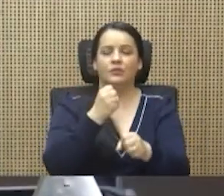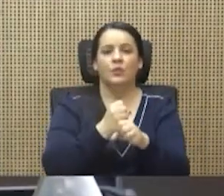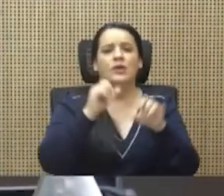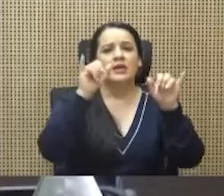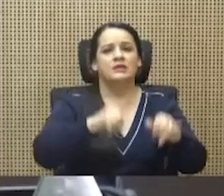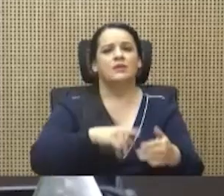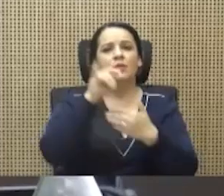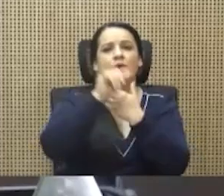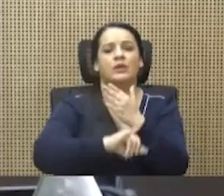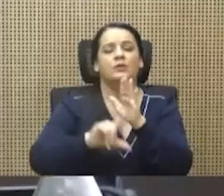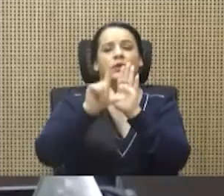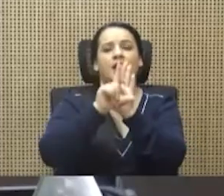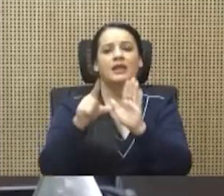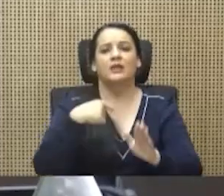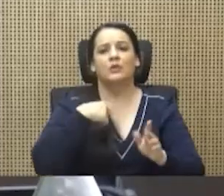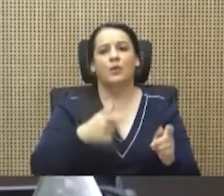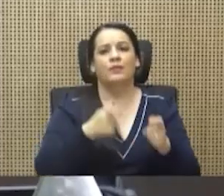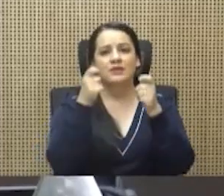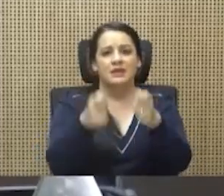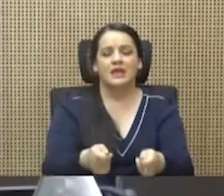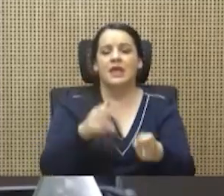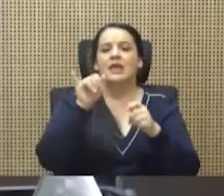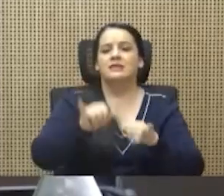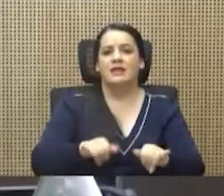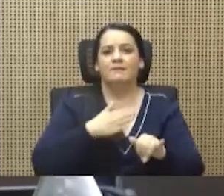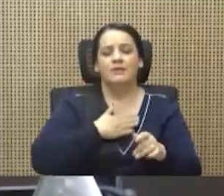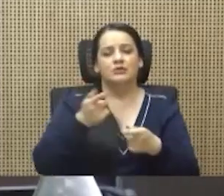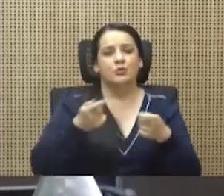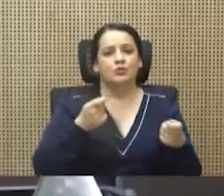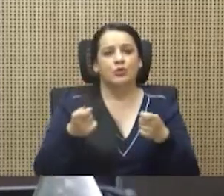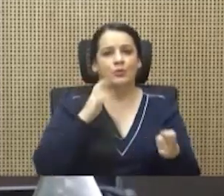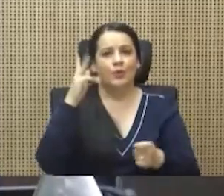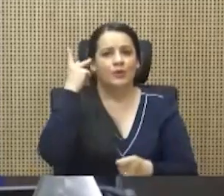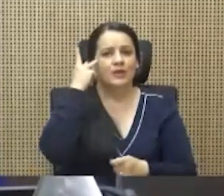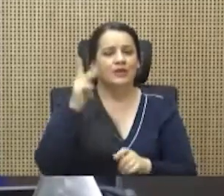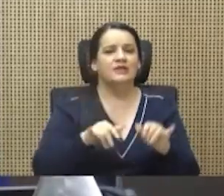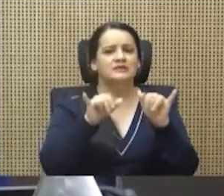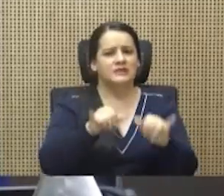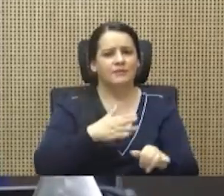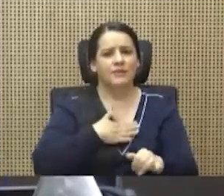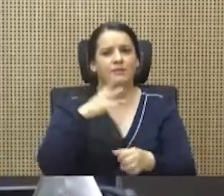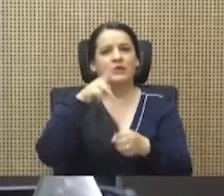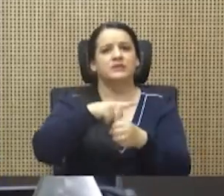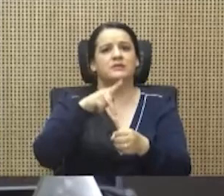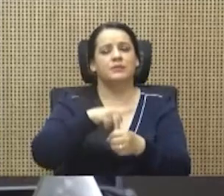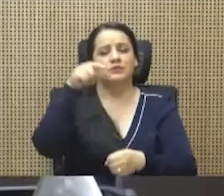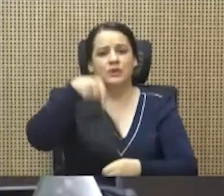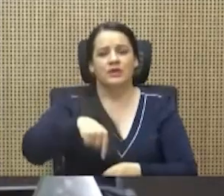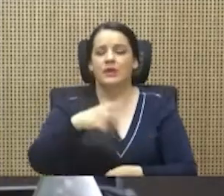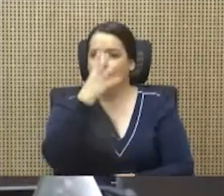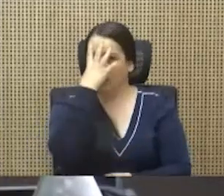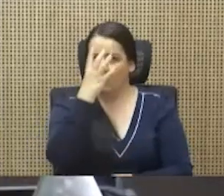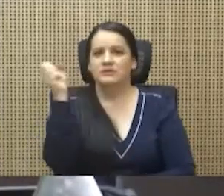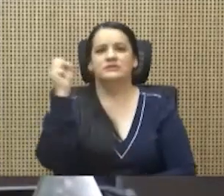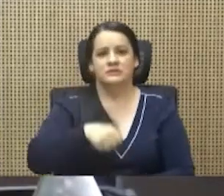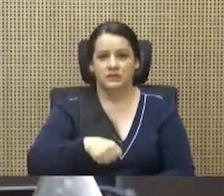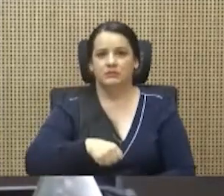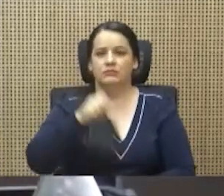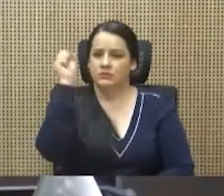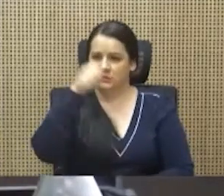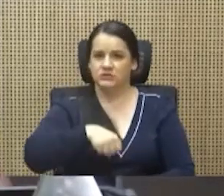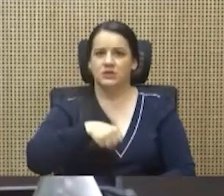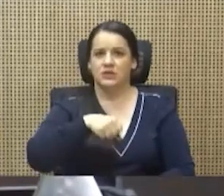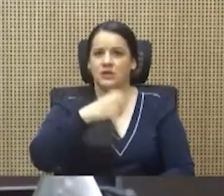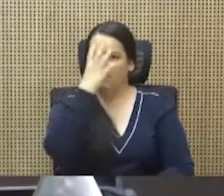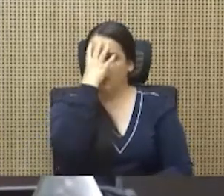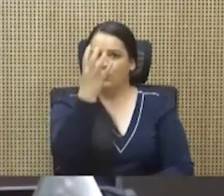proyectos de ley que he presentado, están mis controles políticos y está mi participación aquí. Vergüenza, sí, claro que vergüenza